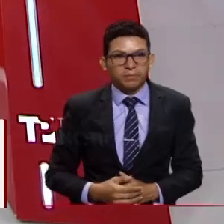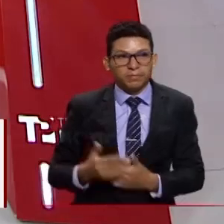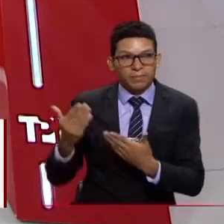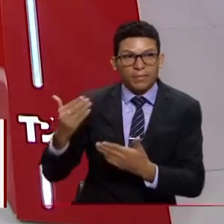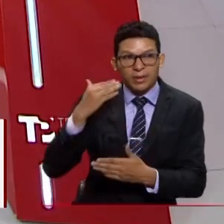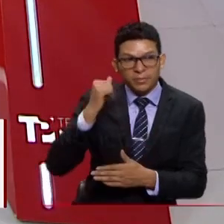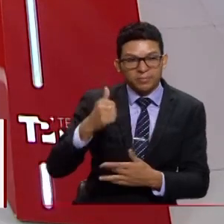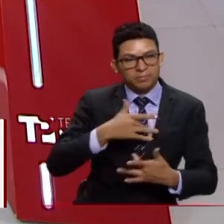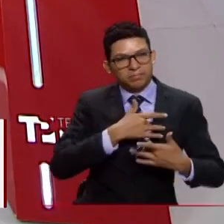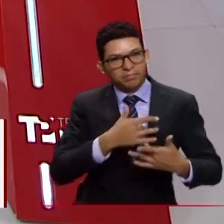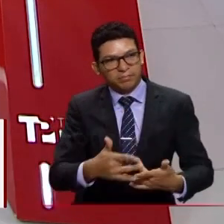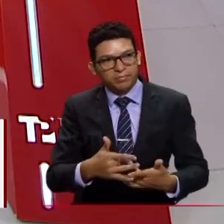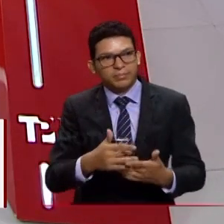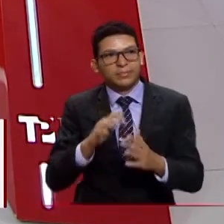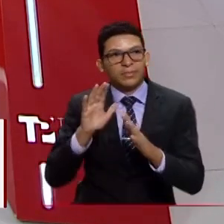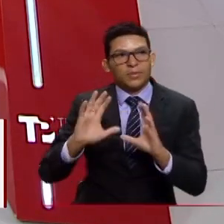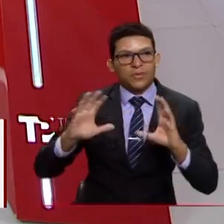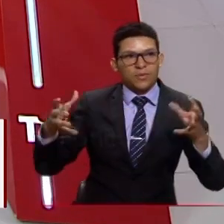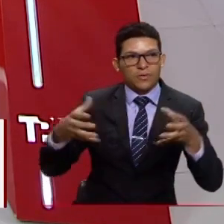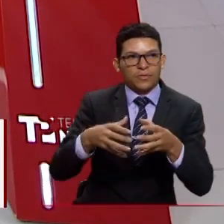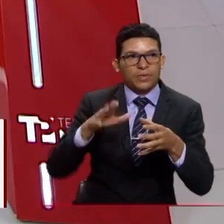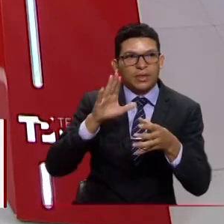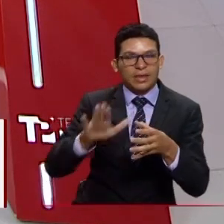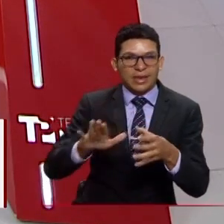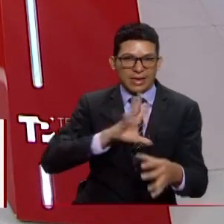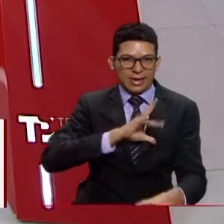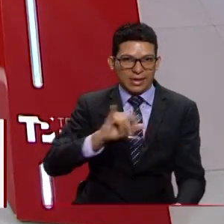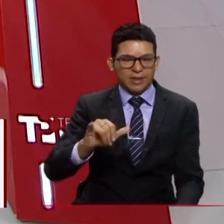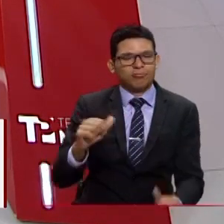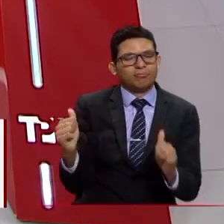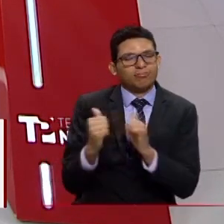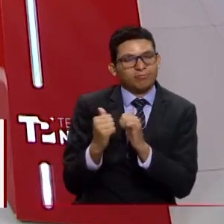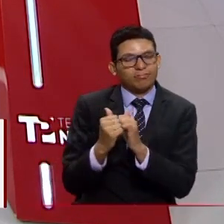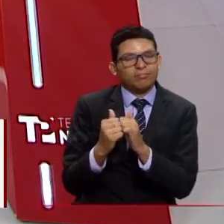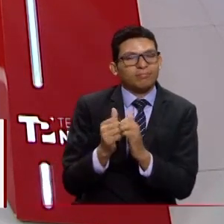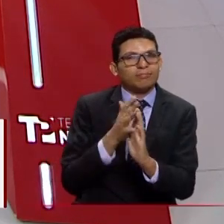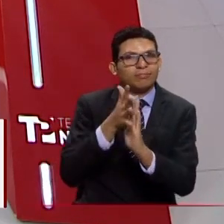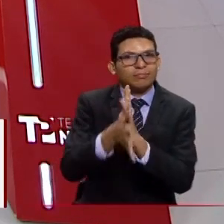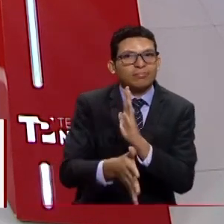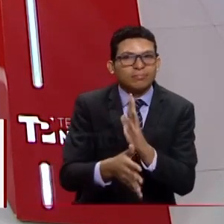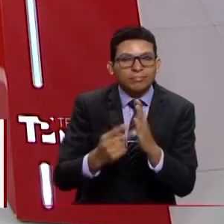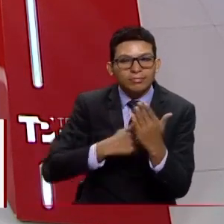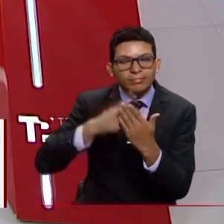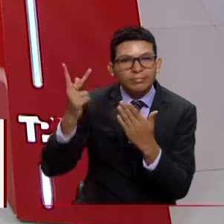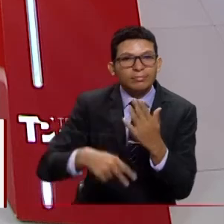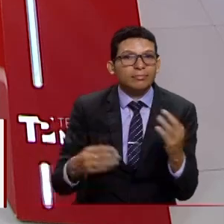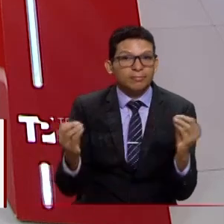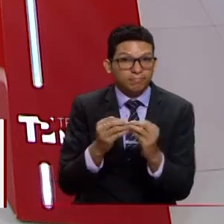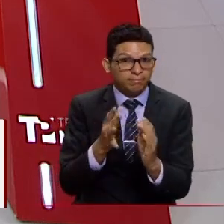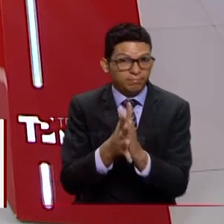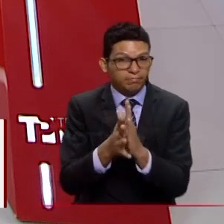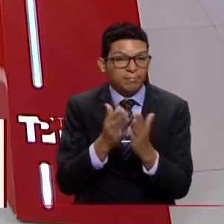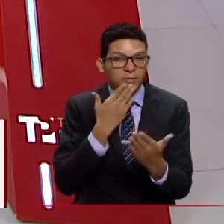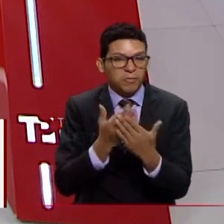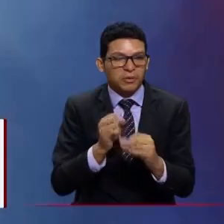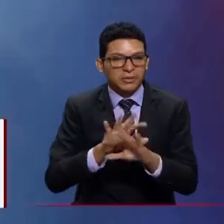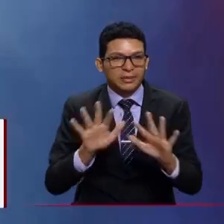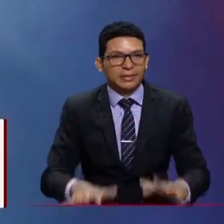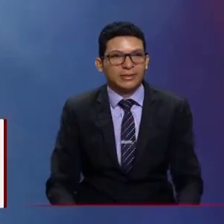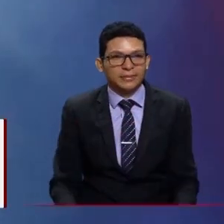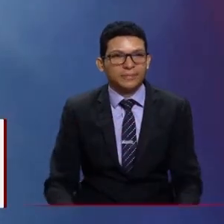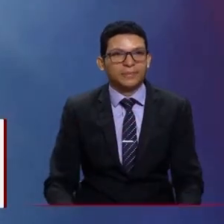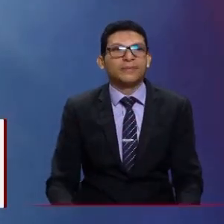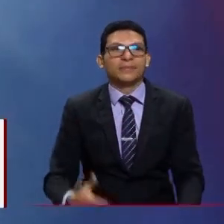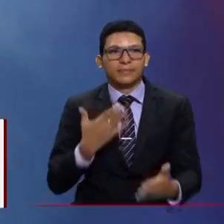es voluntaria del Global Shapers Cali y nos acompaña hoy para contarnos más detalles de ese proyecto. Buenos días, Andrea, bienvenida. Muy